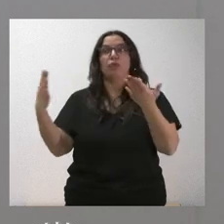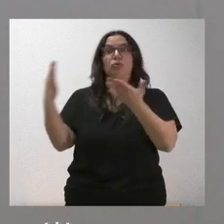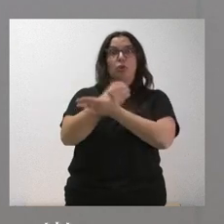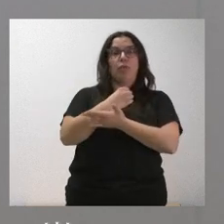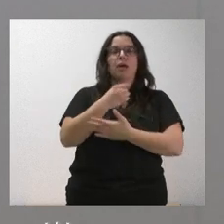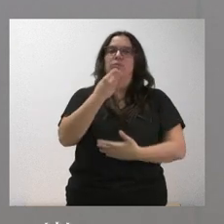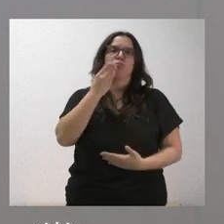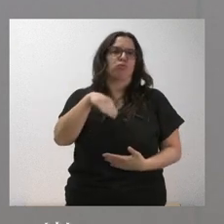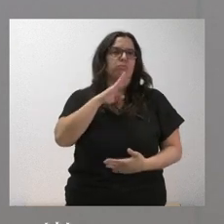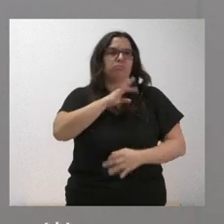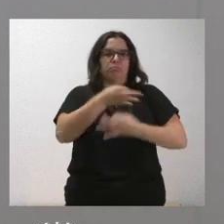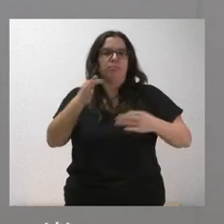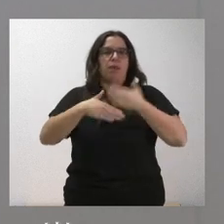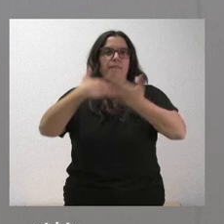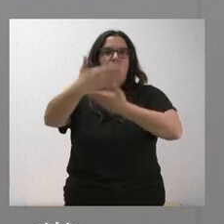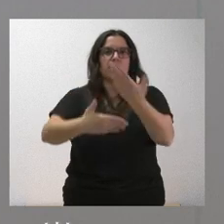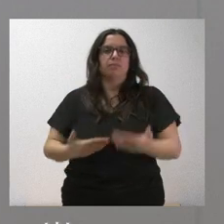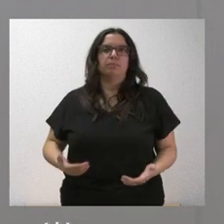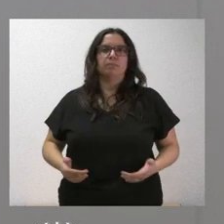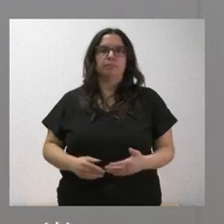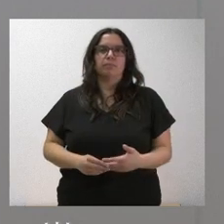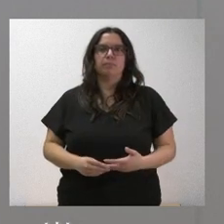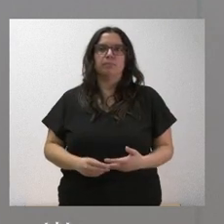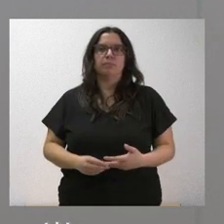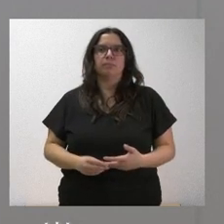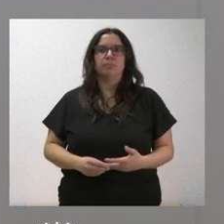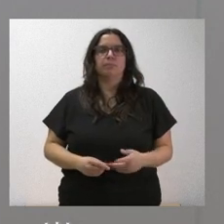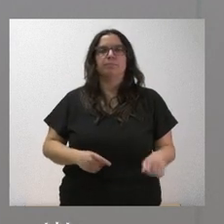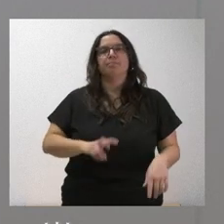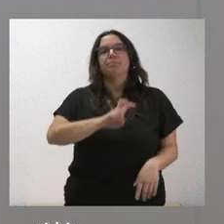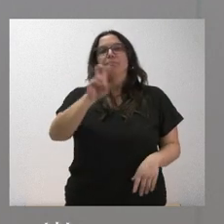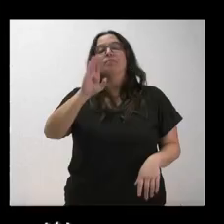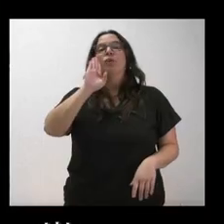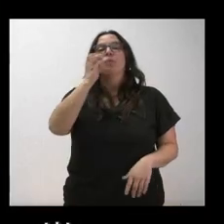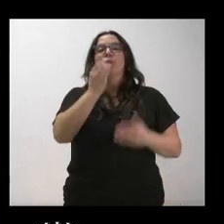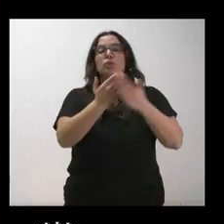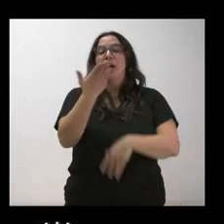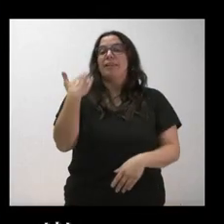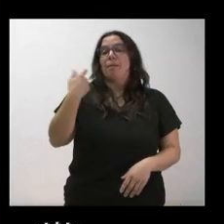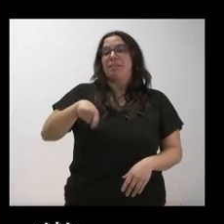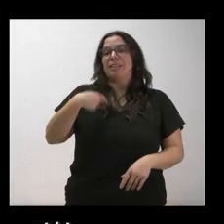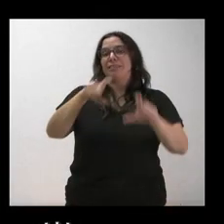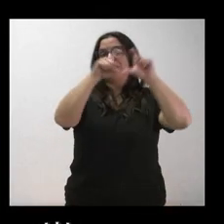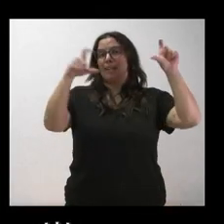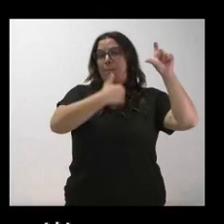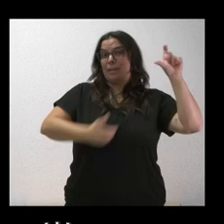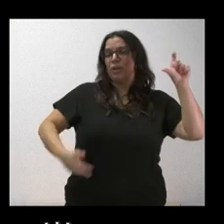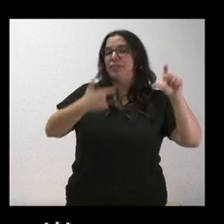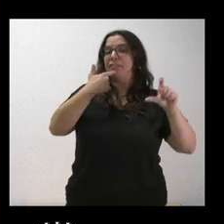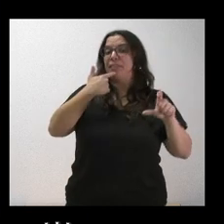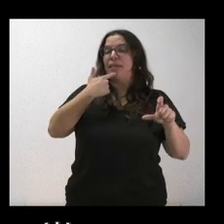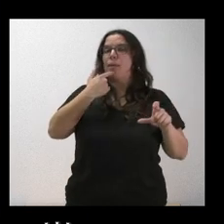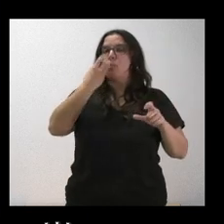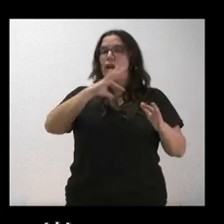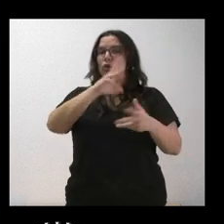mecanismo adecuado para avanzar en esta dirección Hola buenos días Eh ayer el presidente de la patronal calificó de buena noticia para España